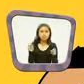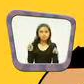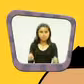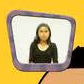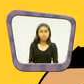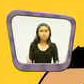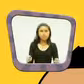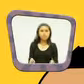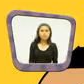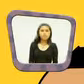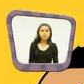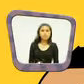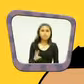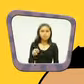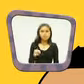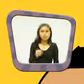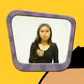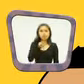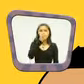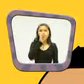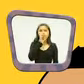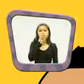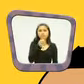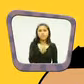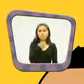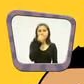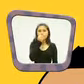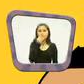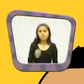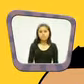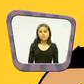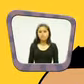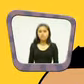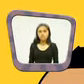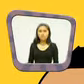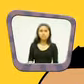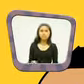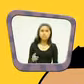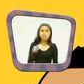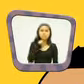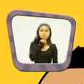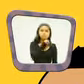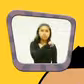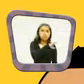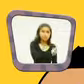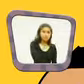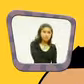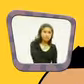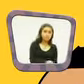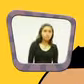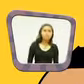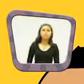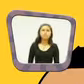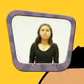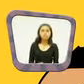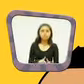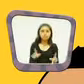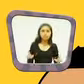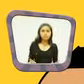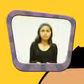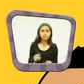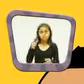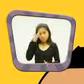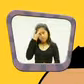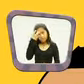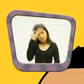y brigada de rescate. No tomes ni comas alimentos que hayan sido derramados en el lugar. No eches basura en cualquier lado para